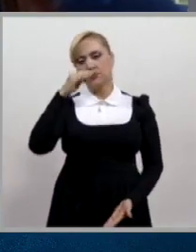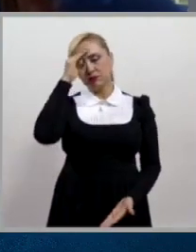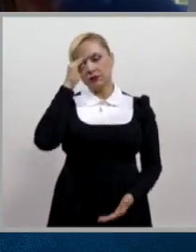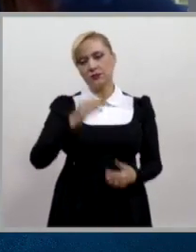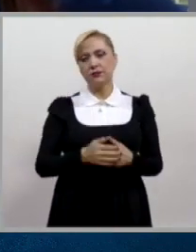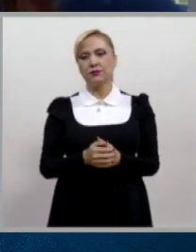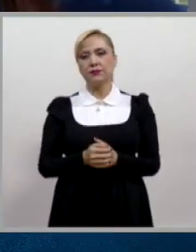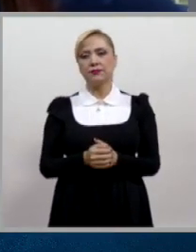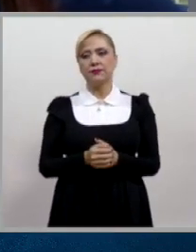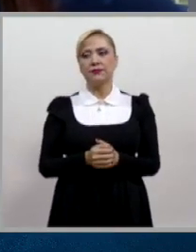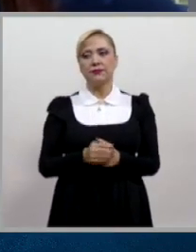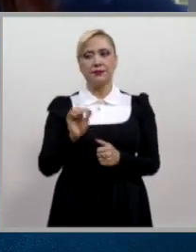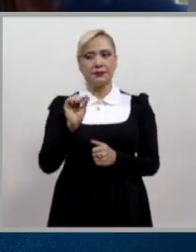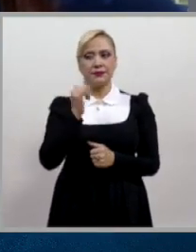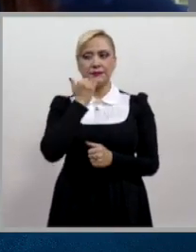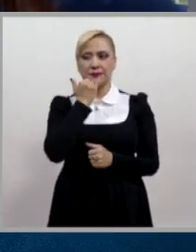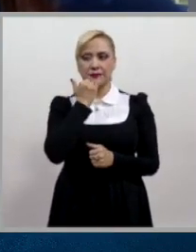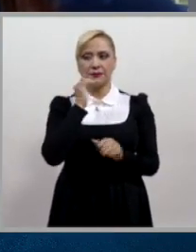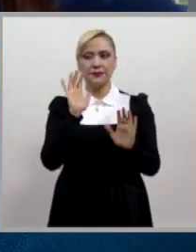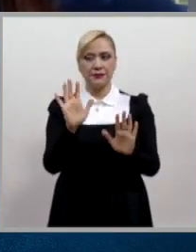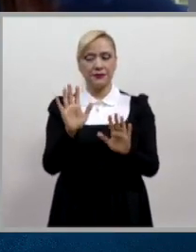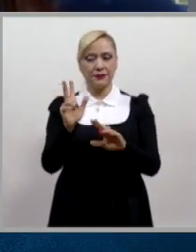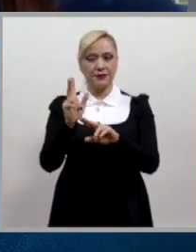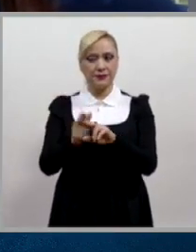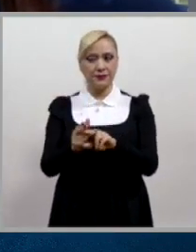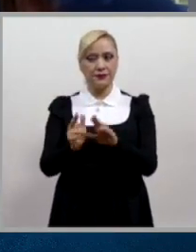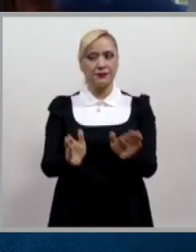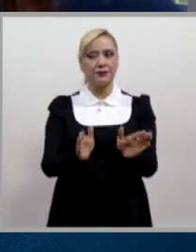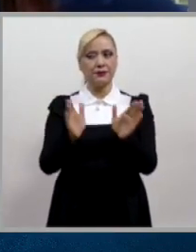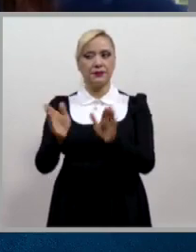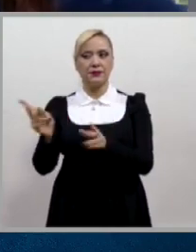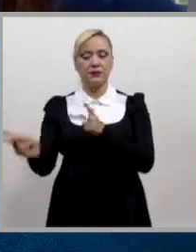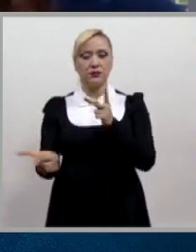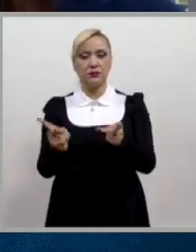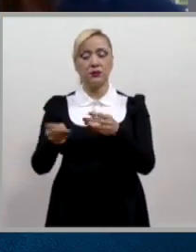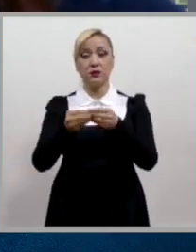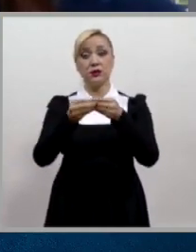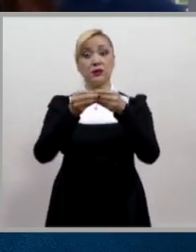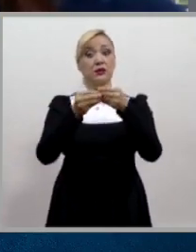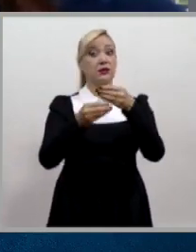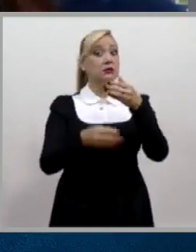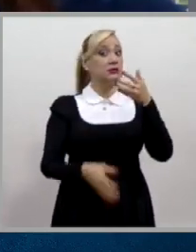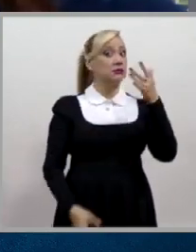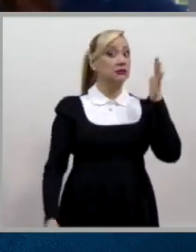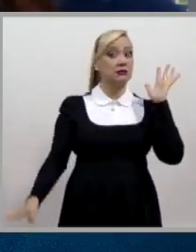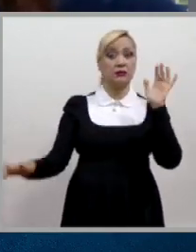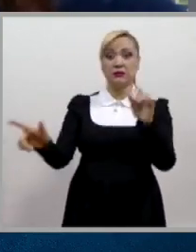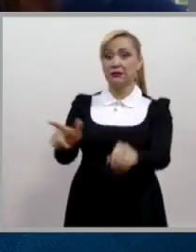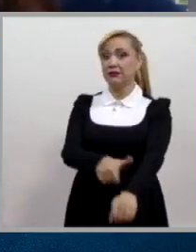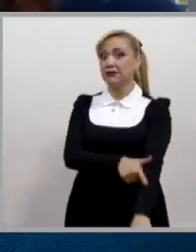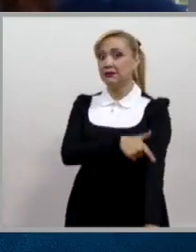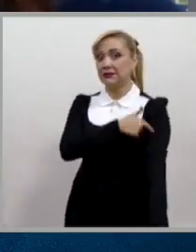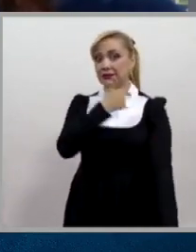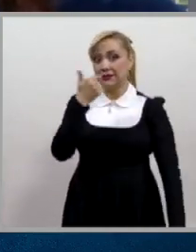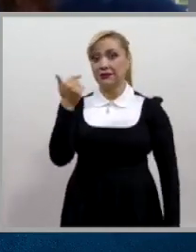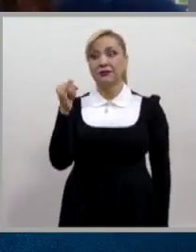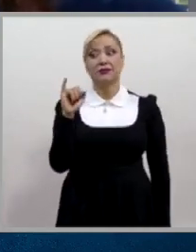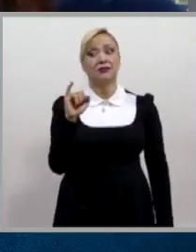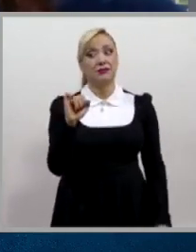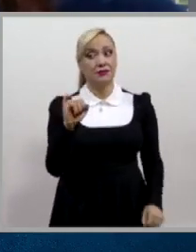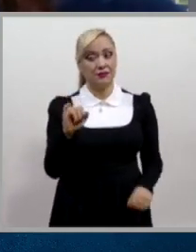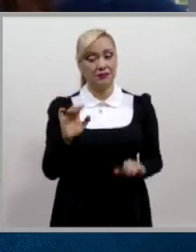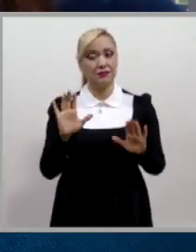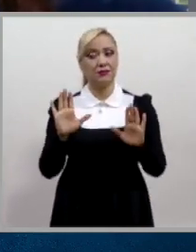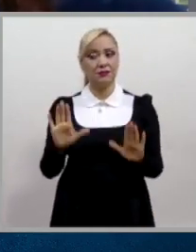Carla, te preferiría que lo reservemos para una siguiente pregunta, porque el tema de las claro, sentencias por supuesto, estructurales creo que da para una